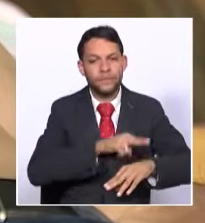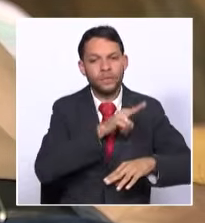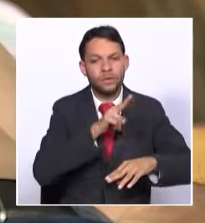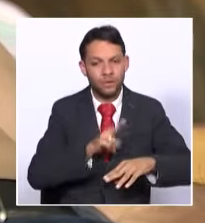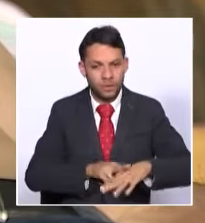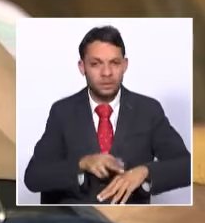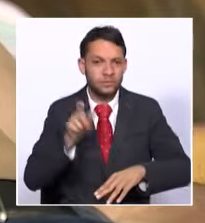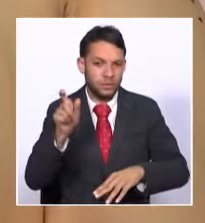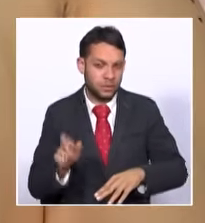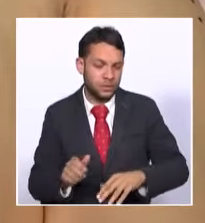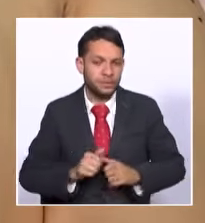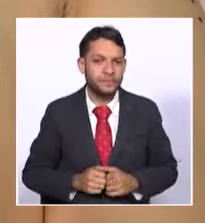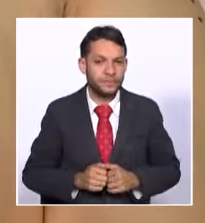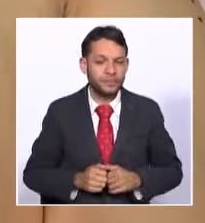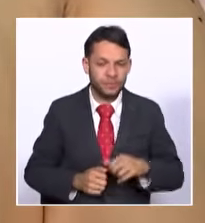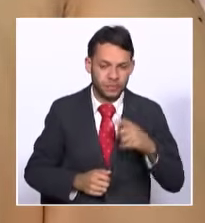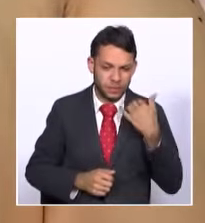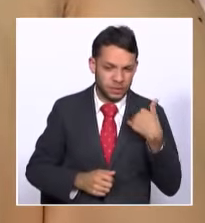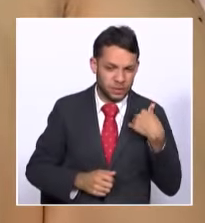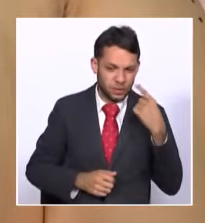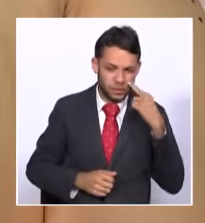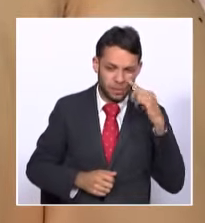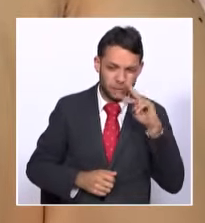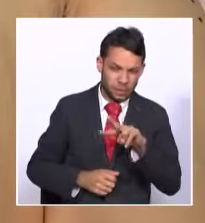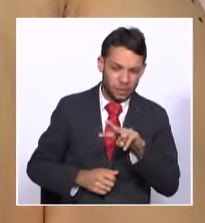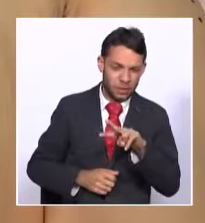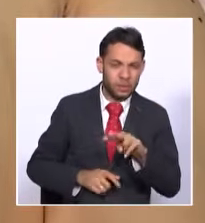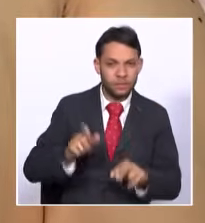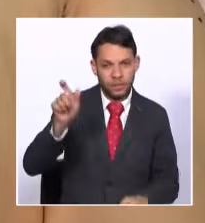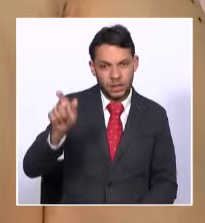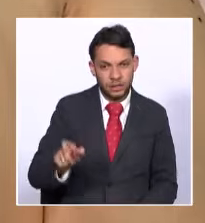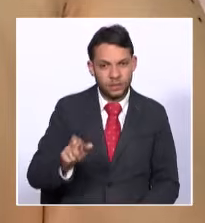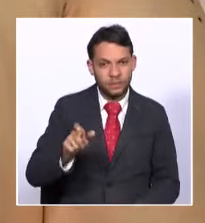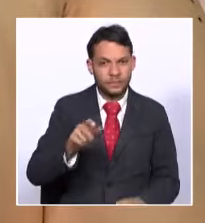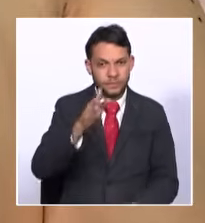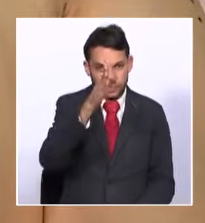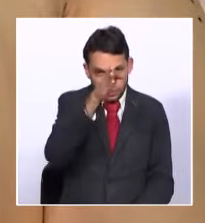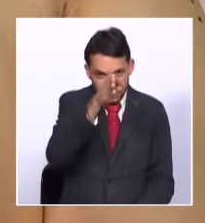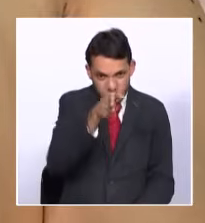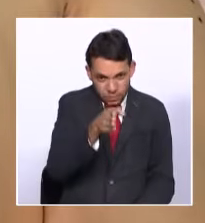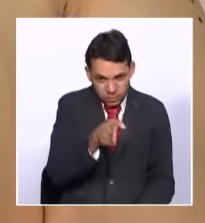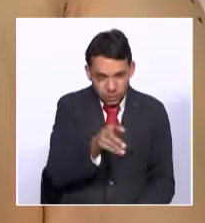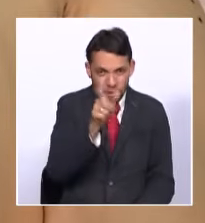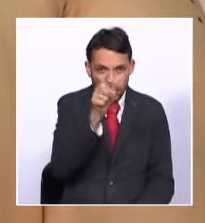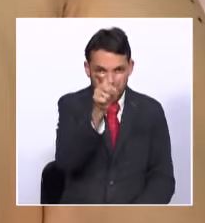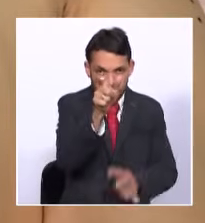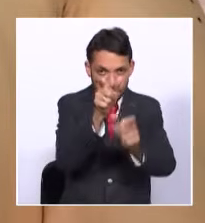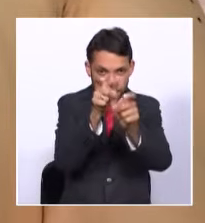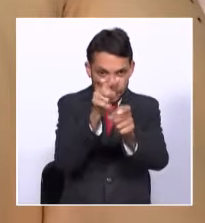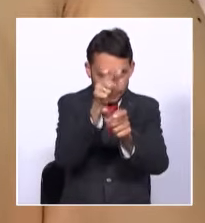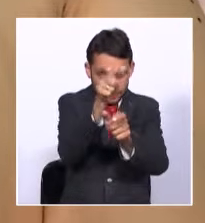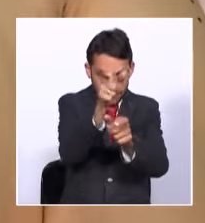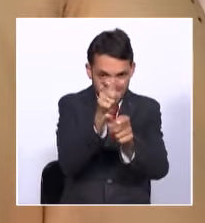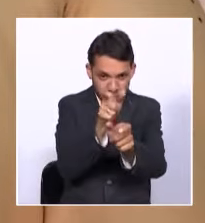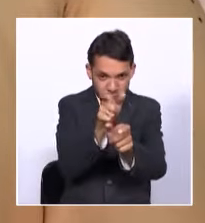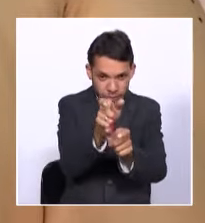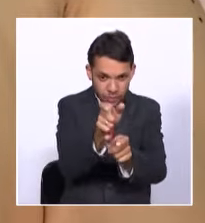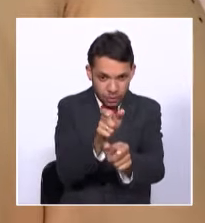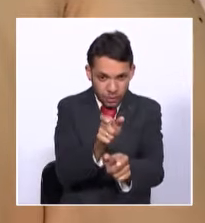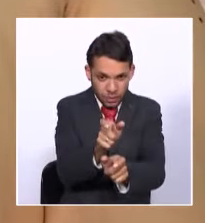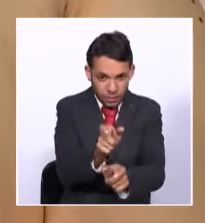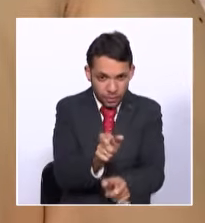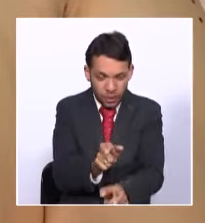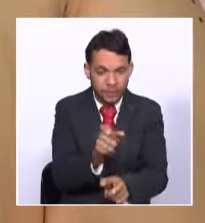explicaba, que si yo veo de atrás hacia adelante, la columna sea recta, pero si la miro de lado, que tenga esas